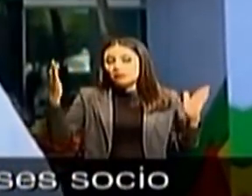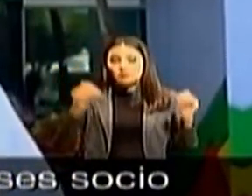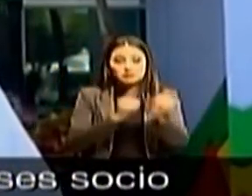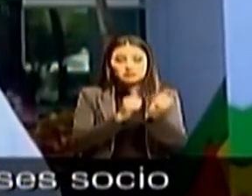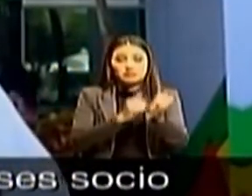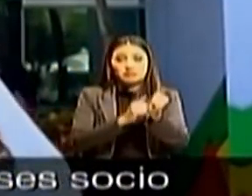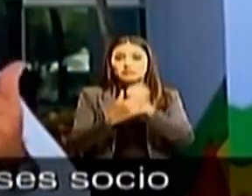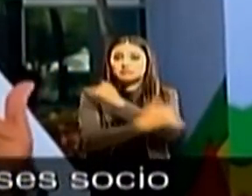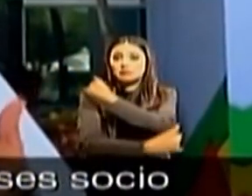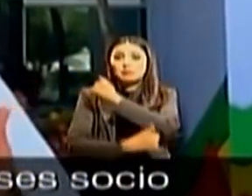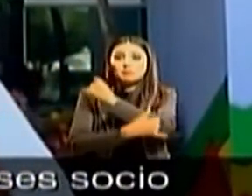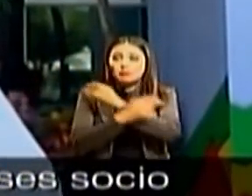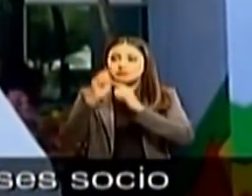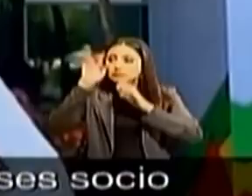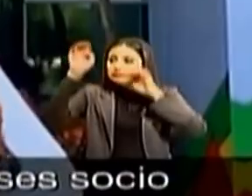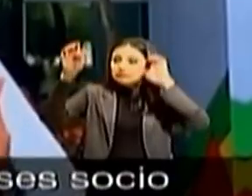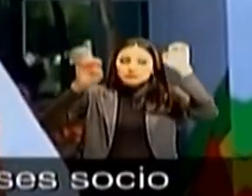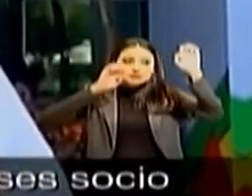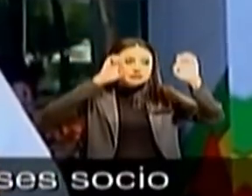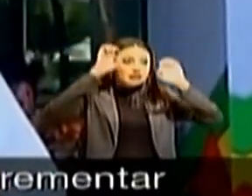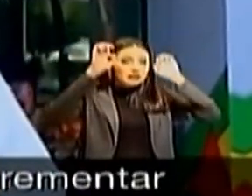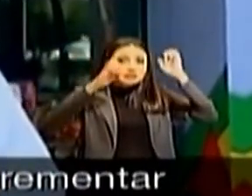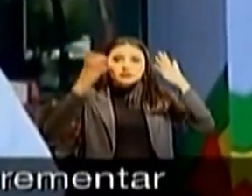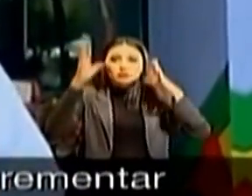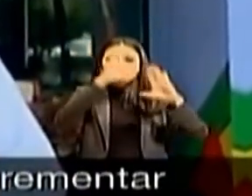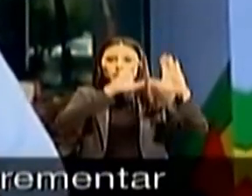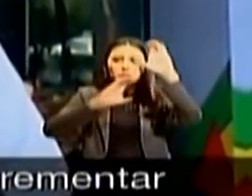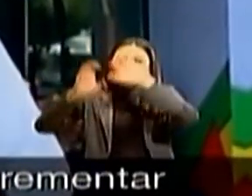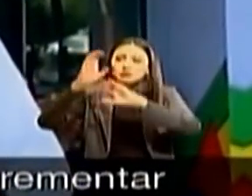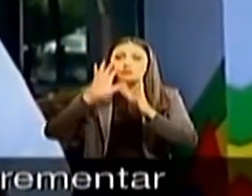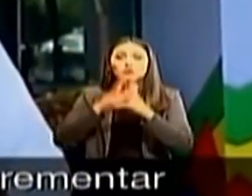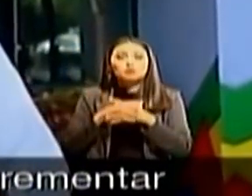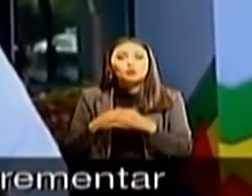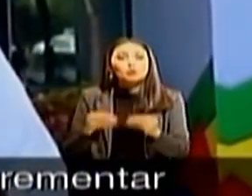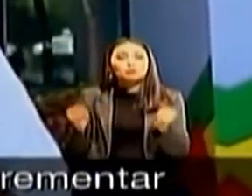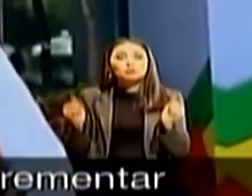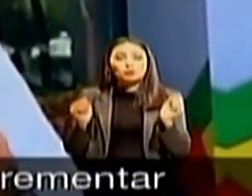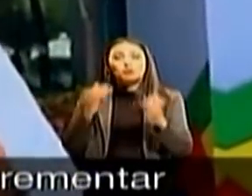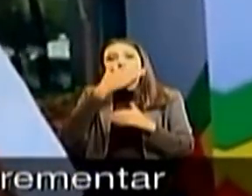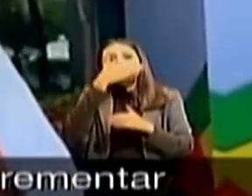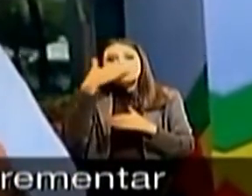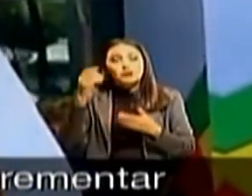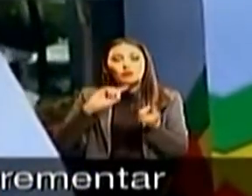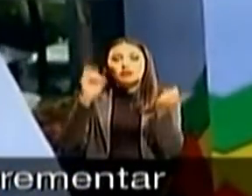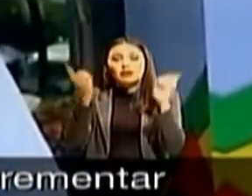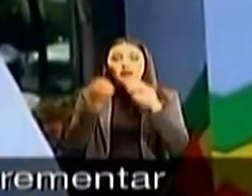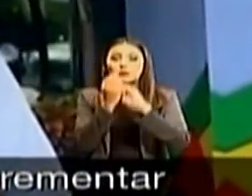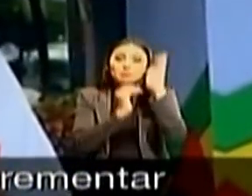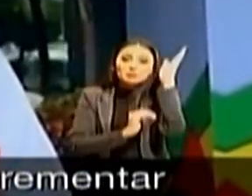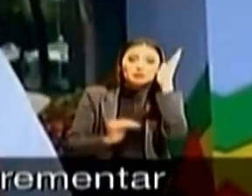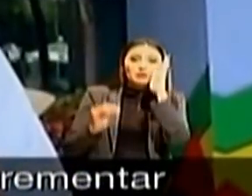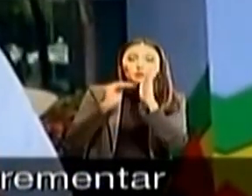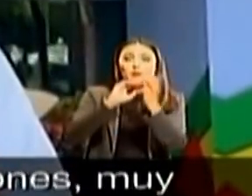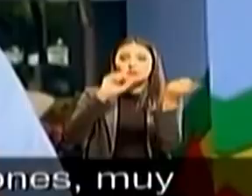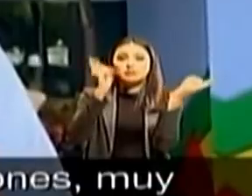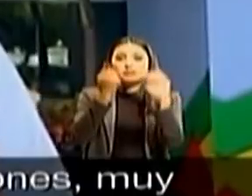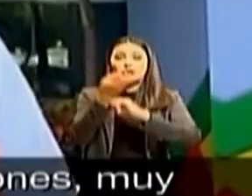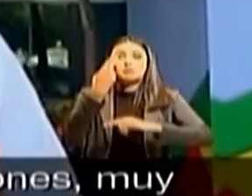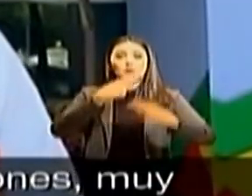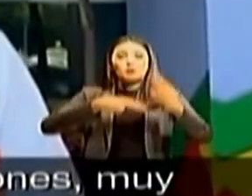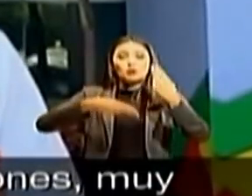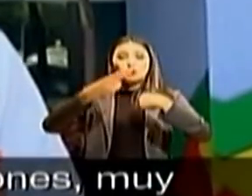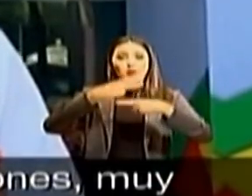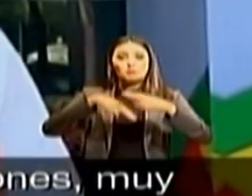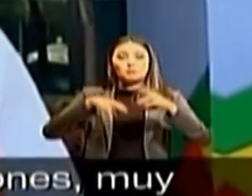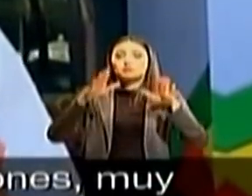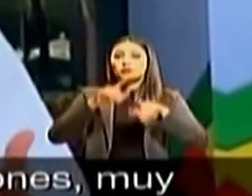a países socioestratégicos, bloques comerciales, en donde podemos mejorar, incrementar nuestro intercambio comercial, así